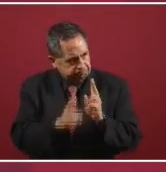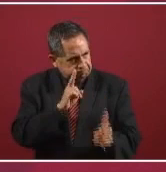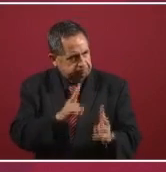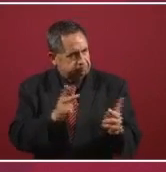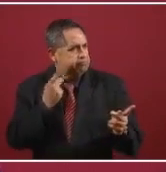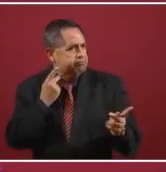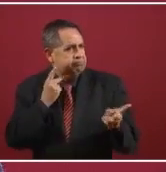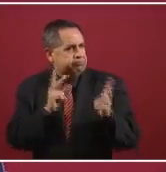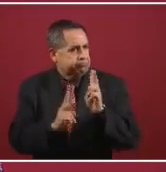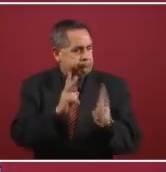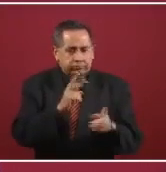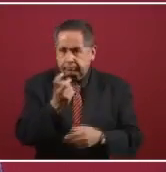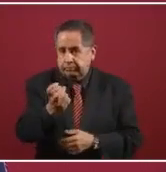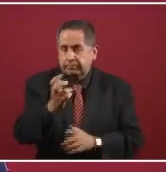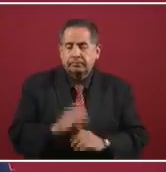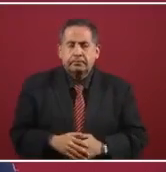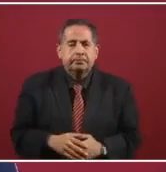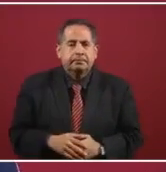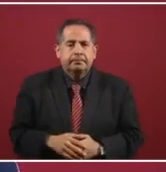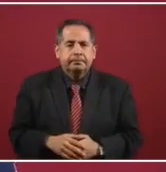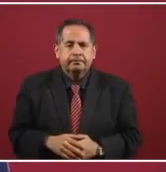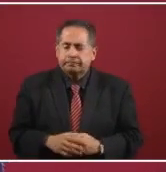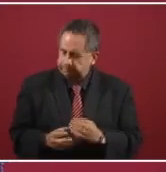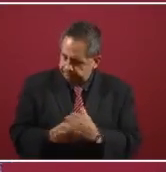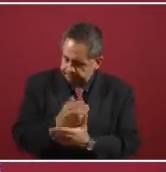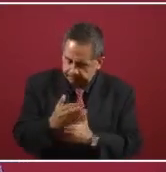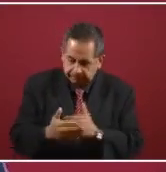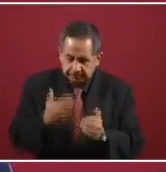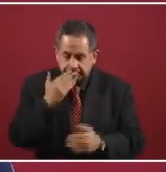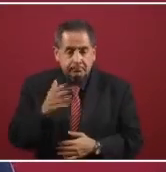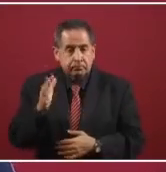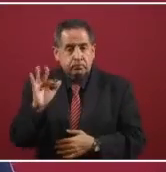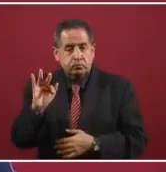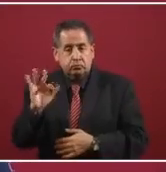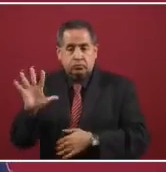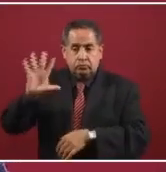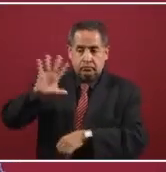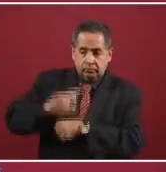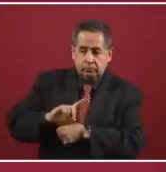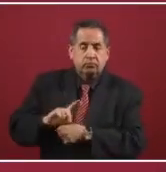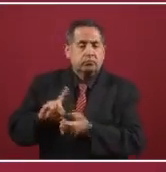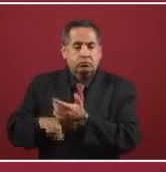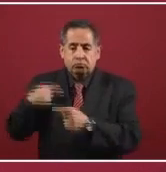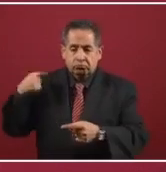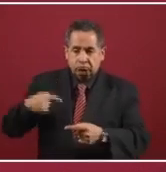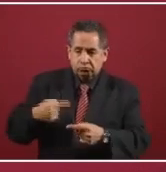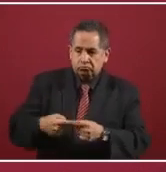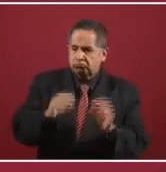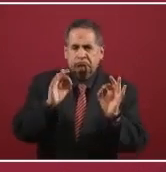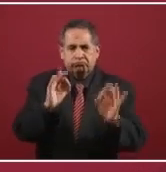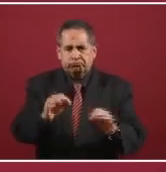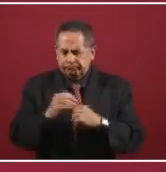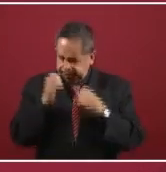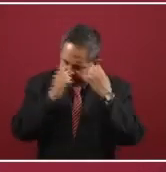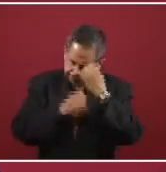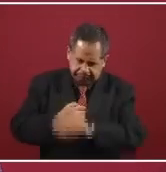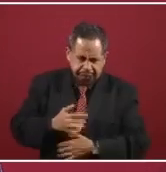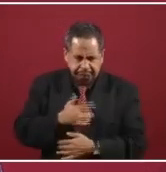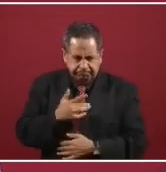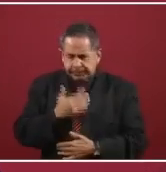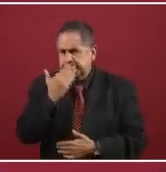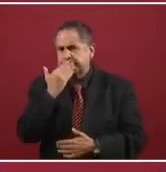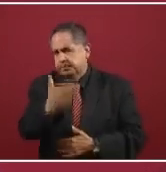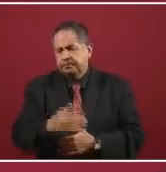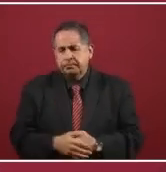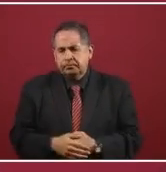Entonces, sí, vamos bien a 45 días, fue buena la evaluación y vamos